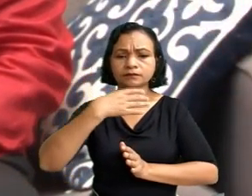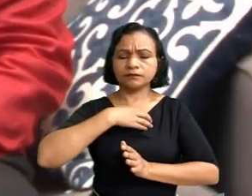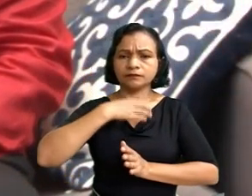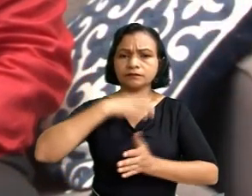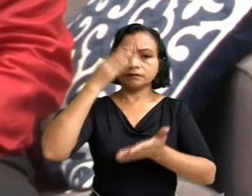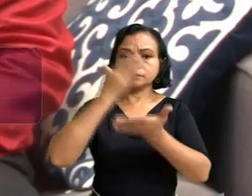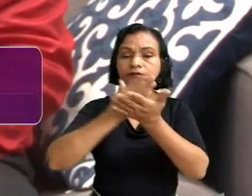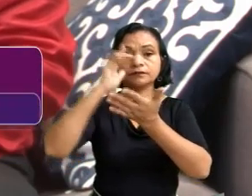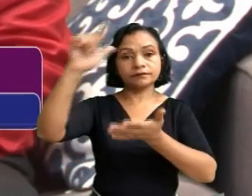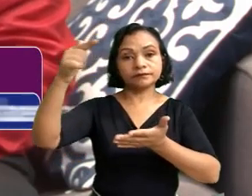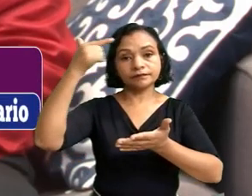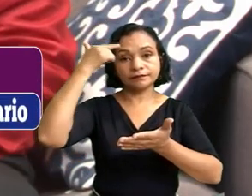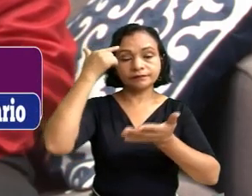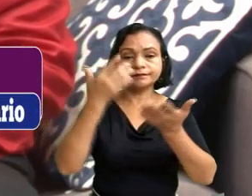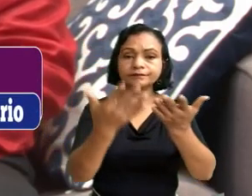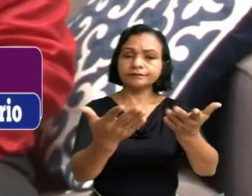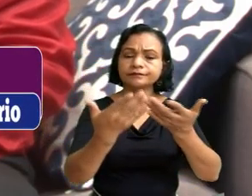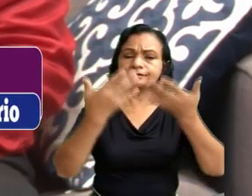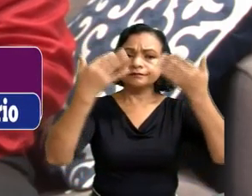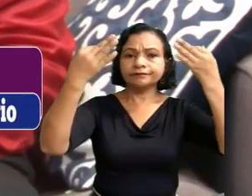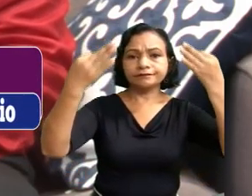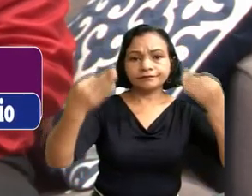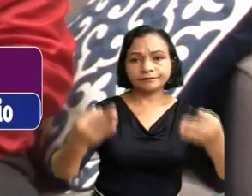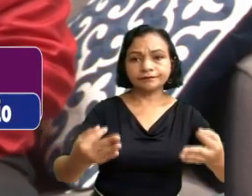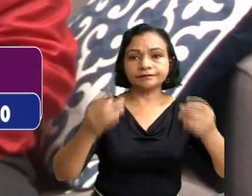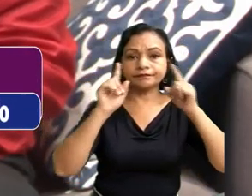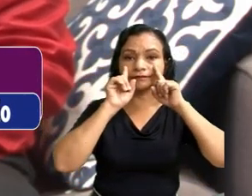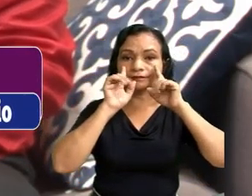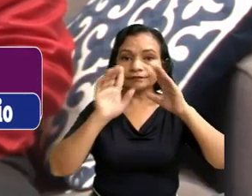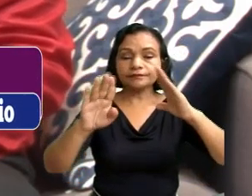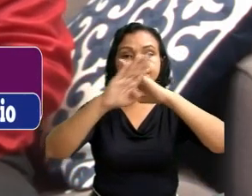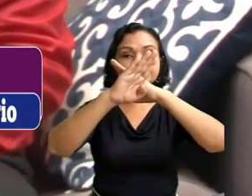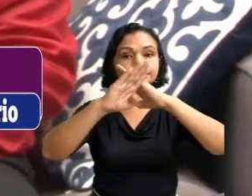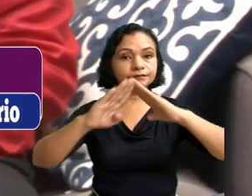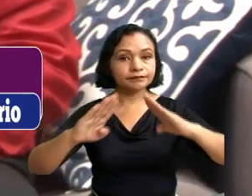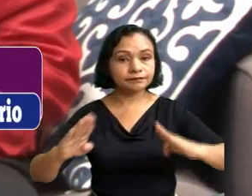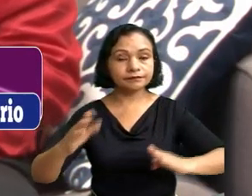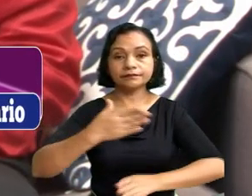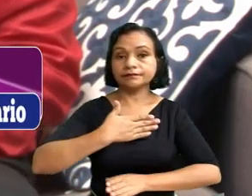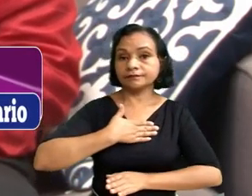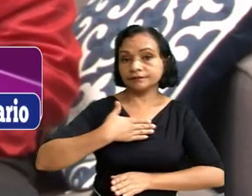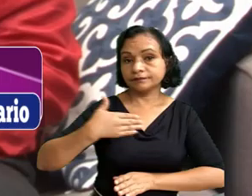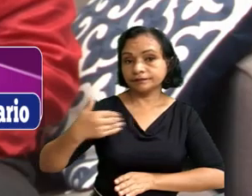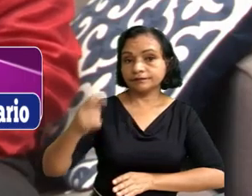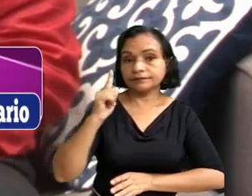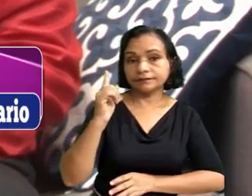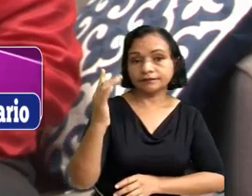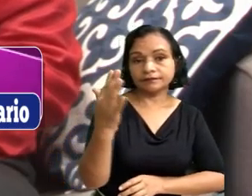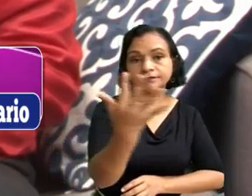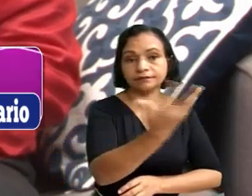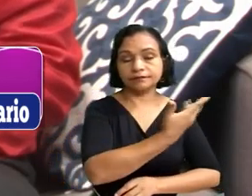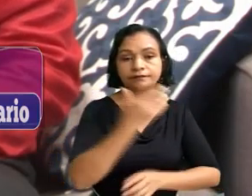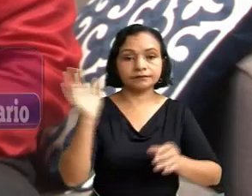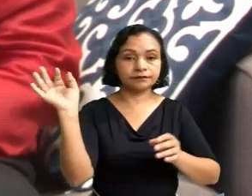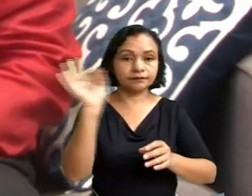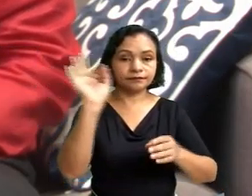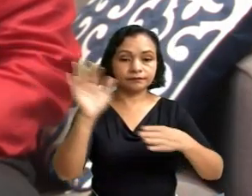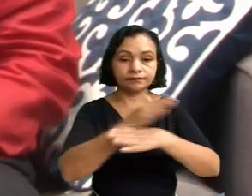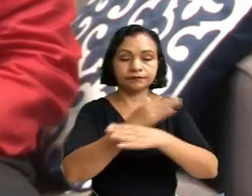la búsqueda de la estabilidad el aseguramiento de la paz y el mejoramiento de las condiciones económicas